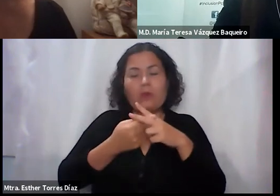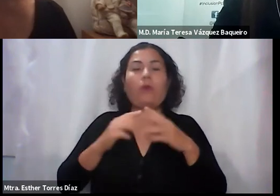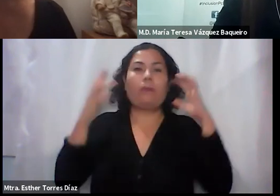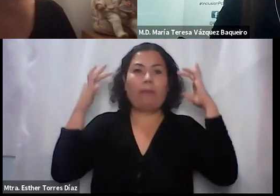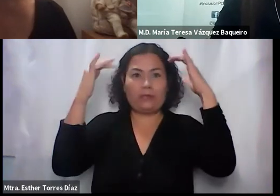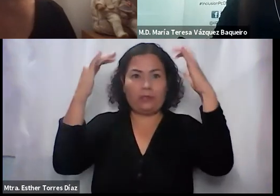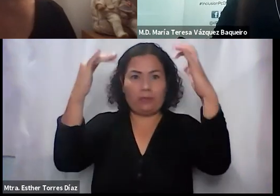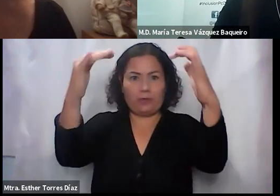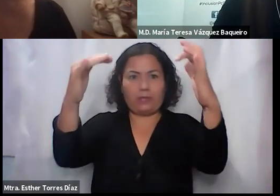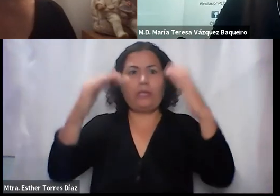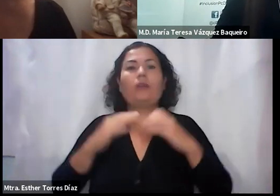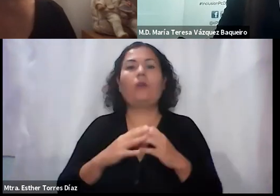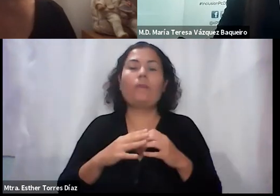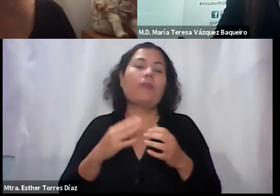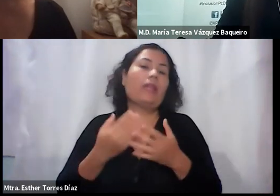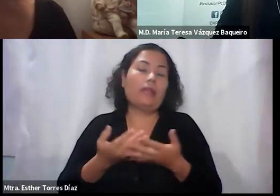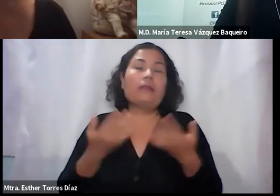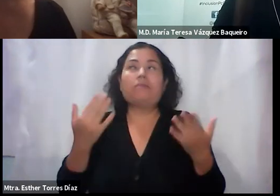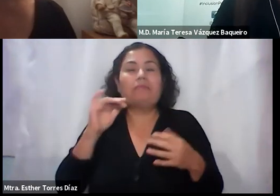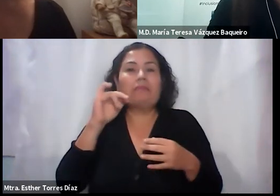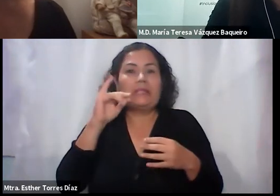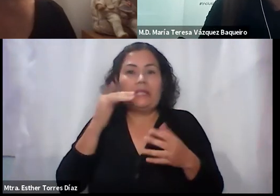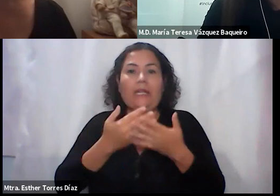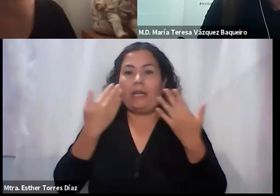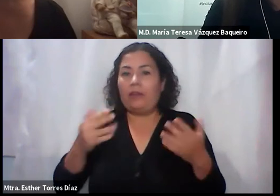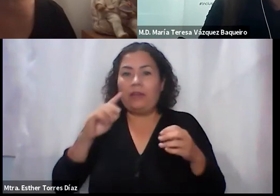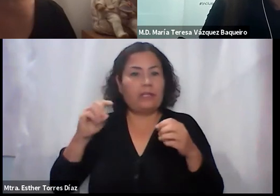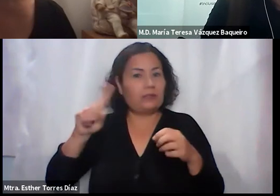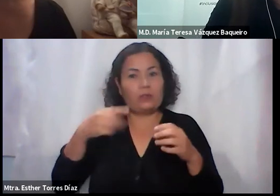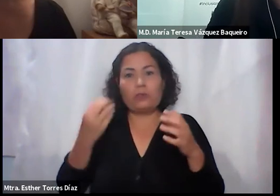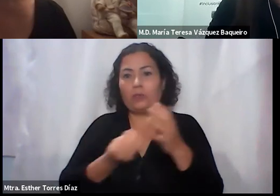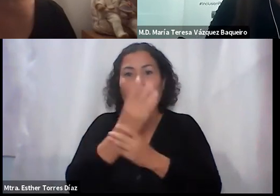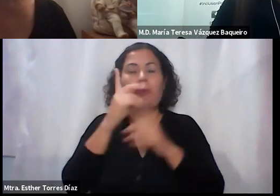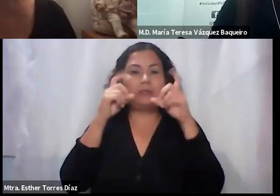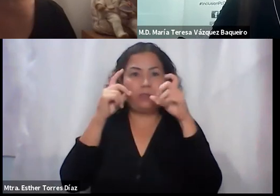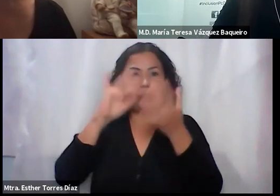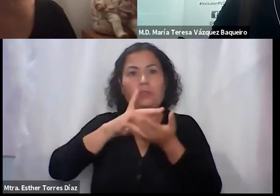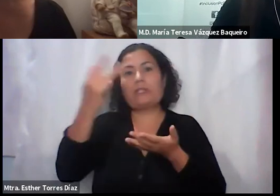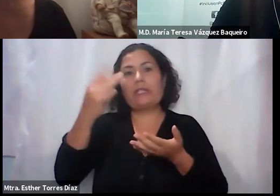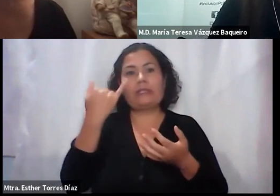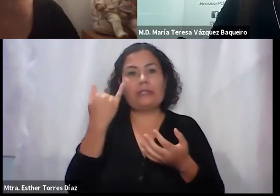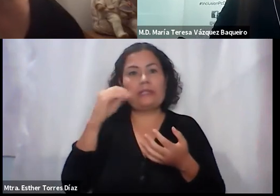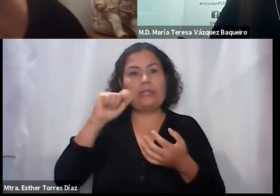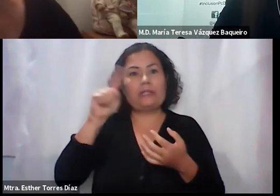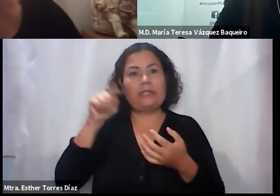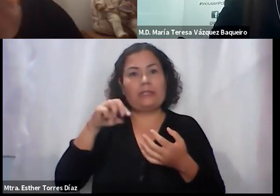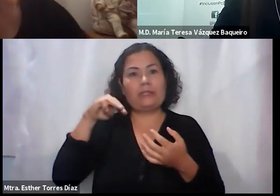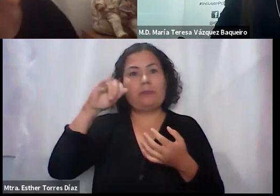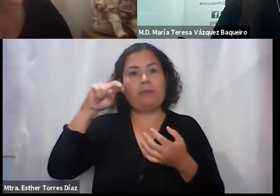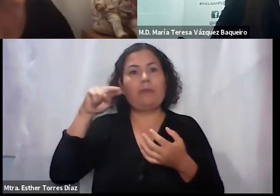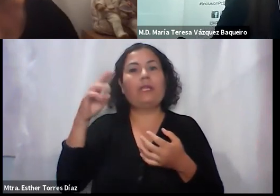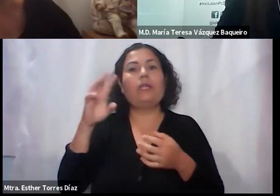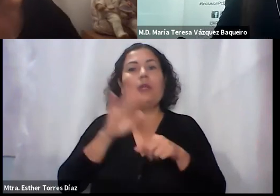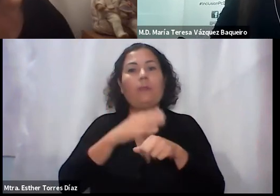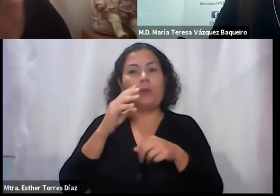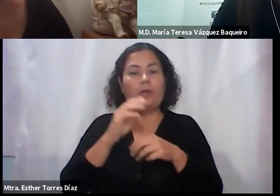Montejo. Sí, evidentemente, y sí recalcar eso, y agradecemos a Yasmín que nos haga la observación. Hoy las ciclovías de Paseo de Montejo